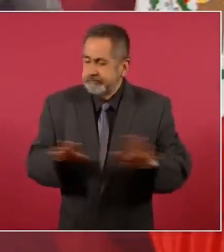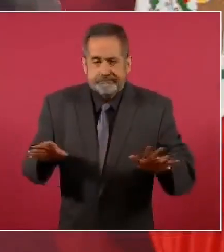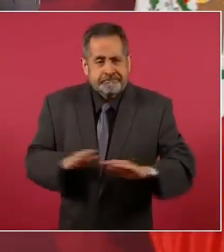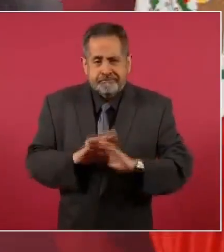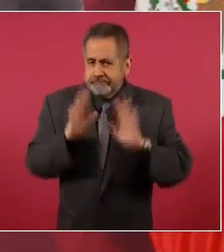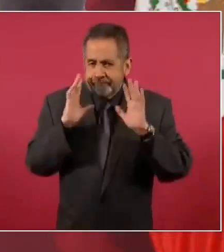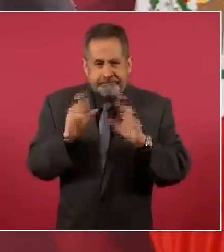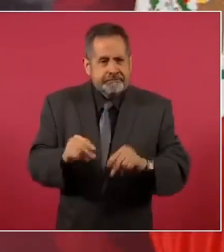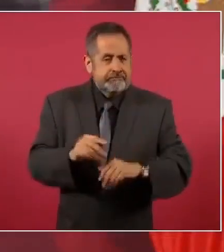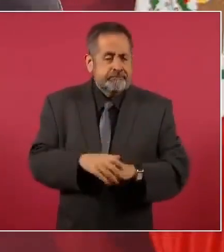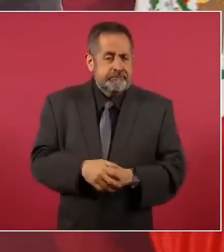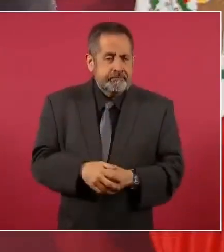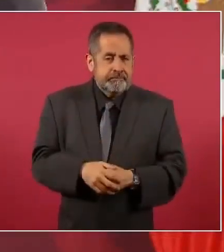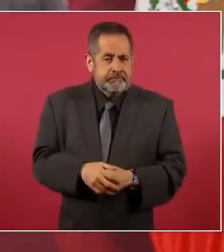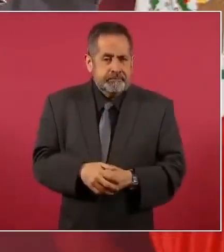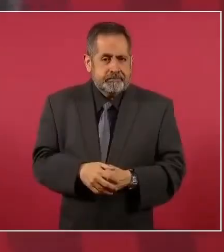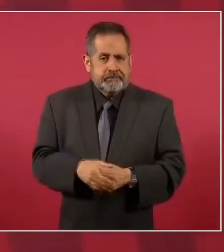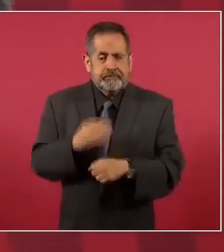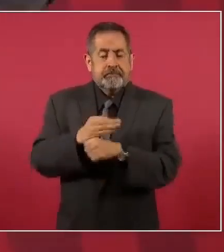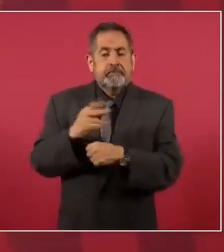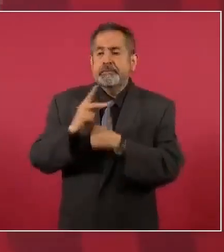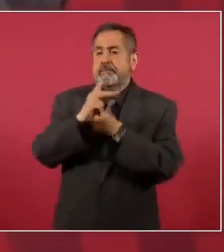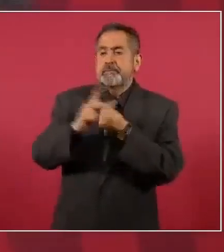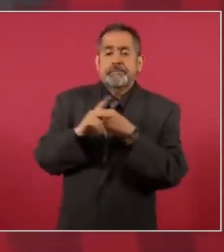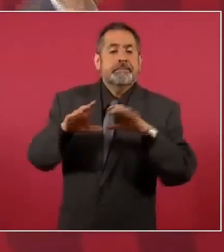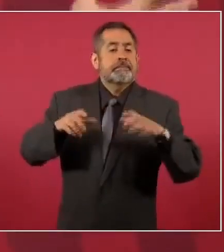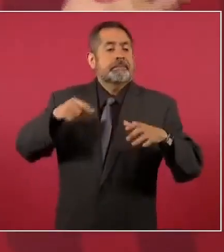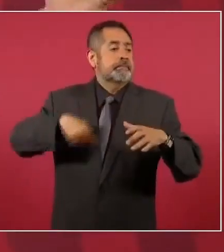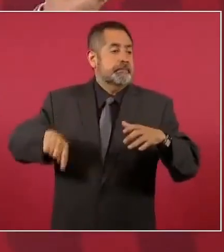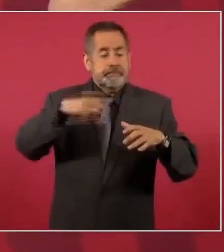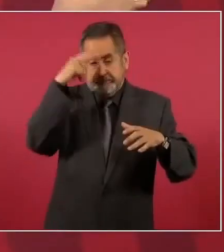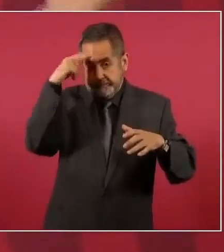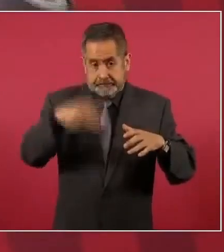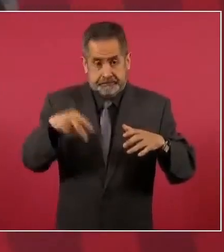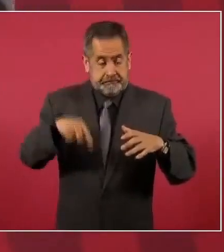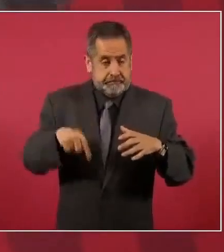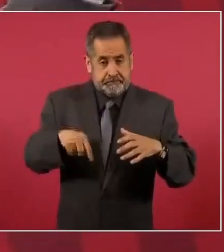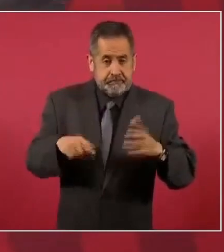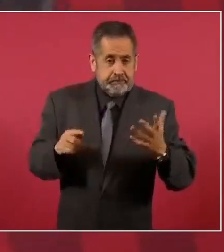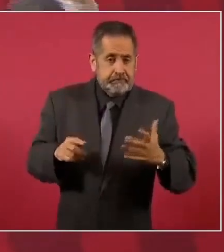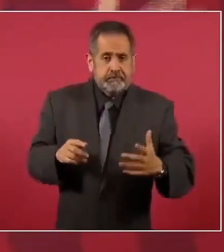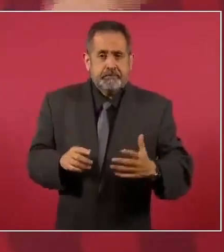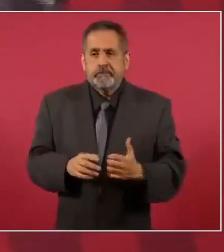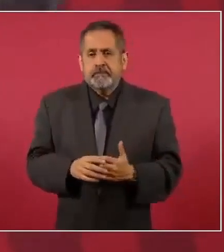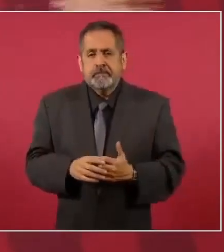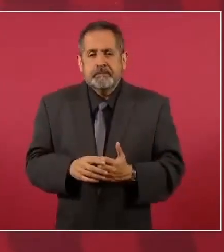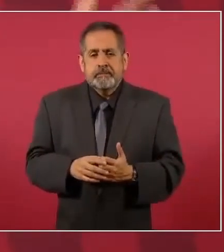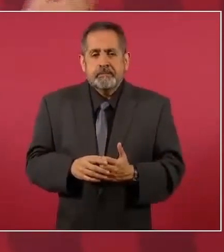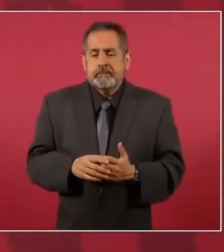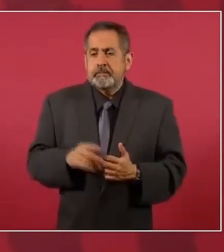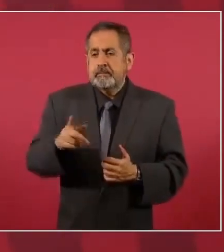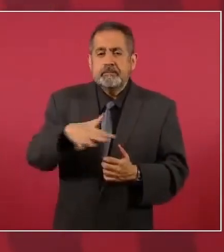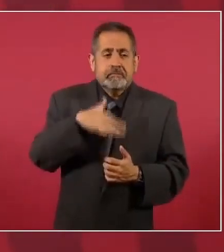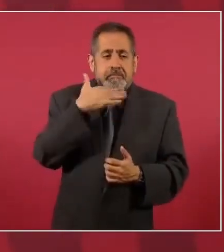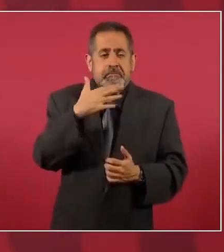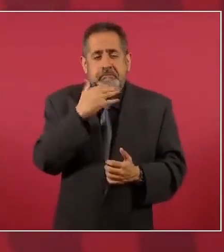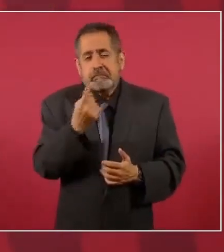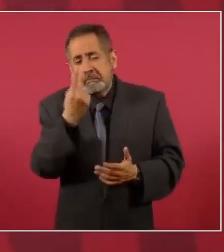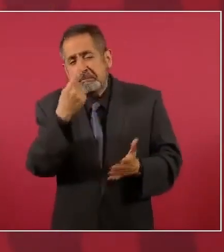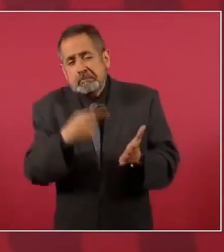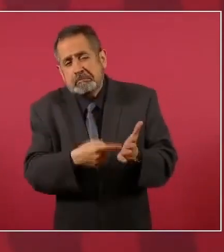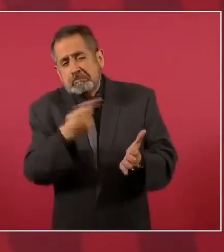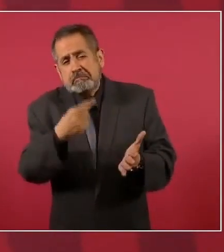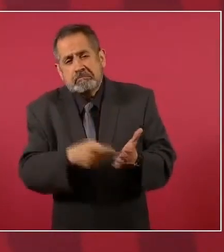porque no estamos hablando de un país en donde nunca o muy pocas veces ha habido fraude,